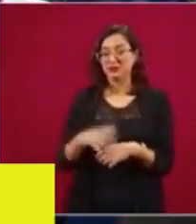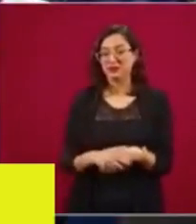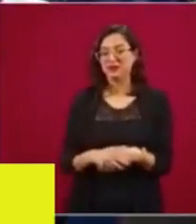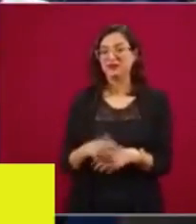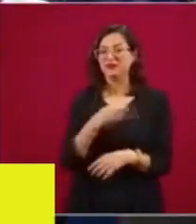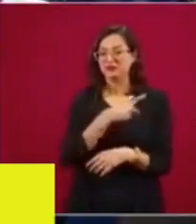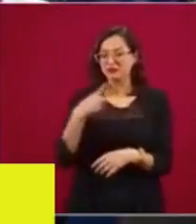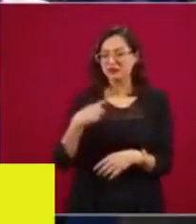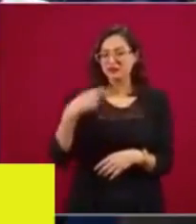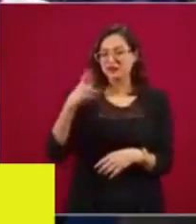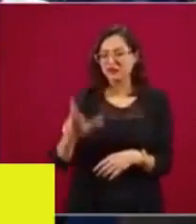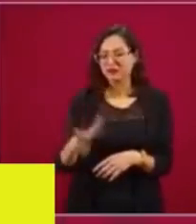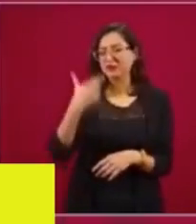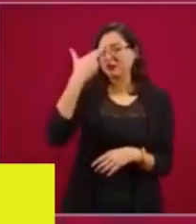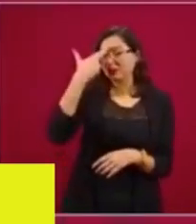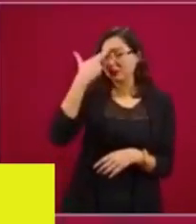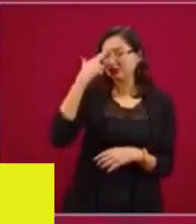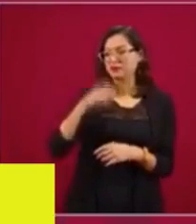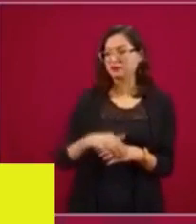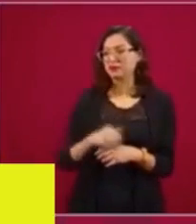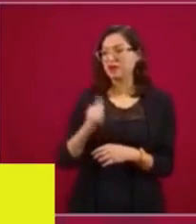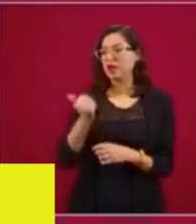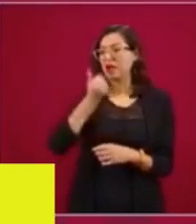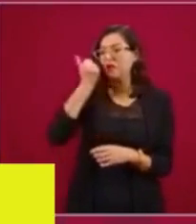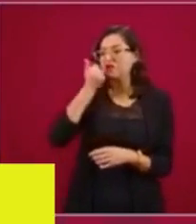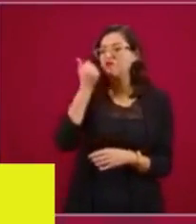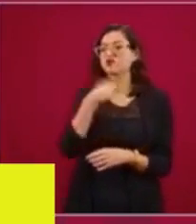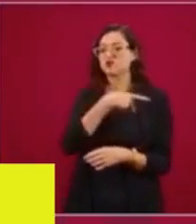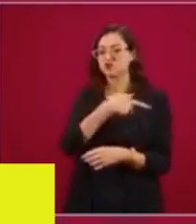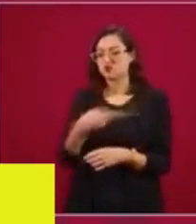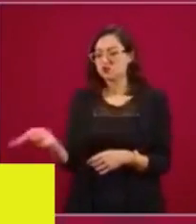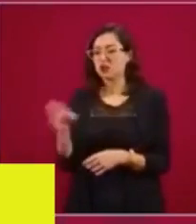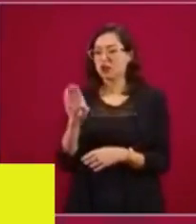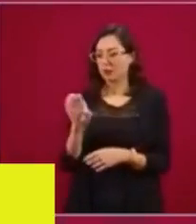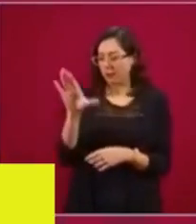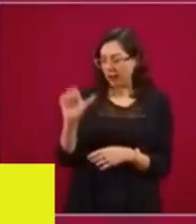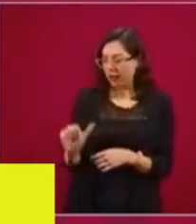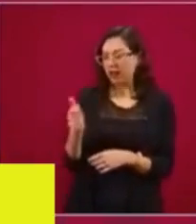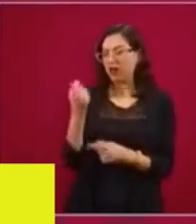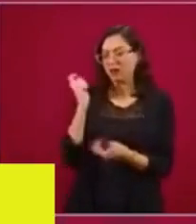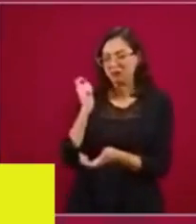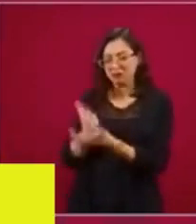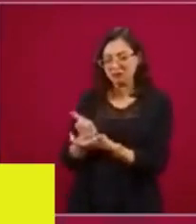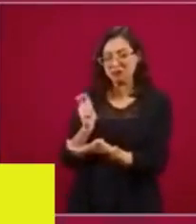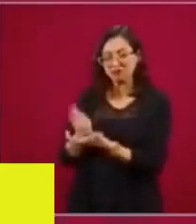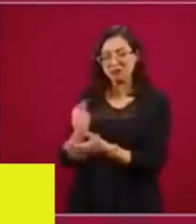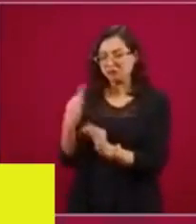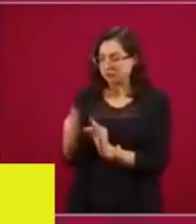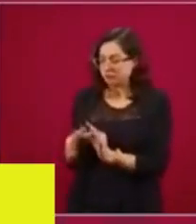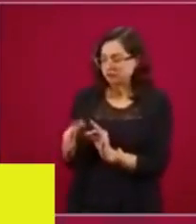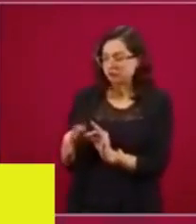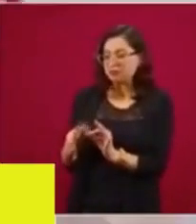Acuérdense que queremos que los estudiantes pobres no se queden sin sus becas.